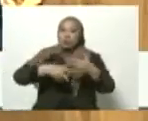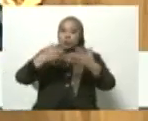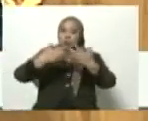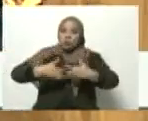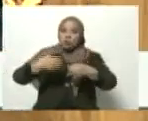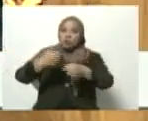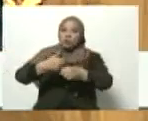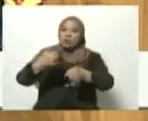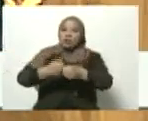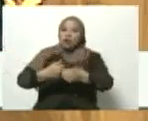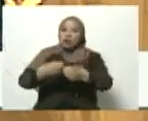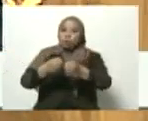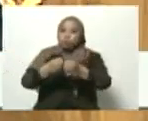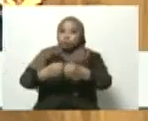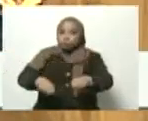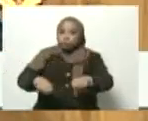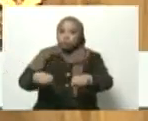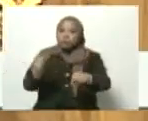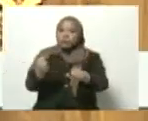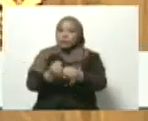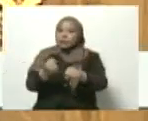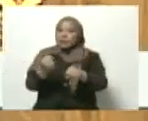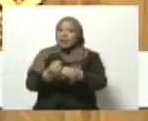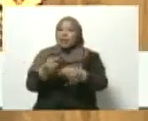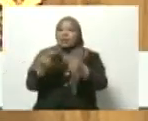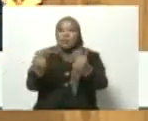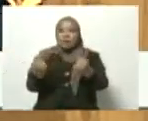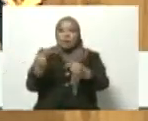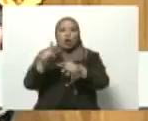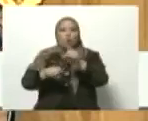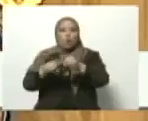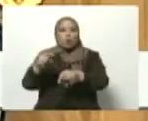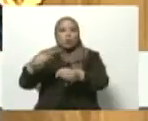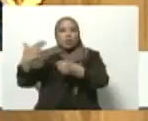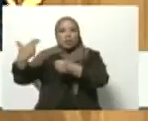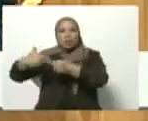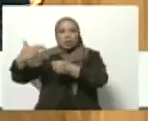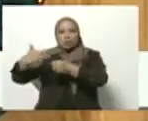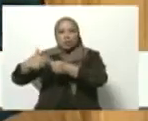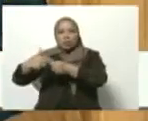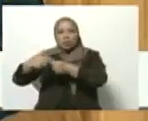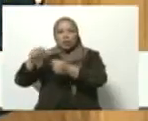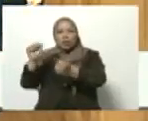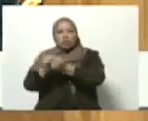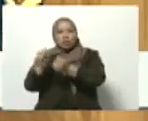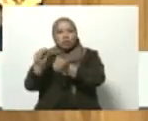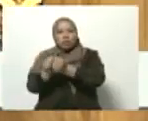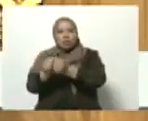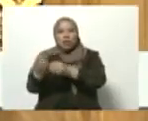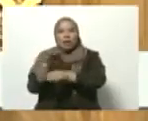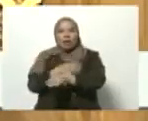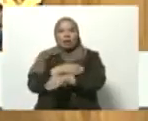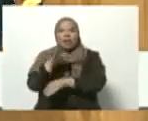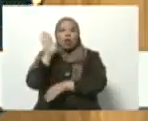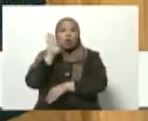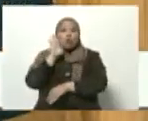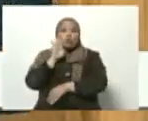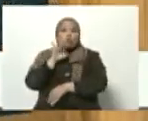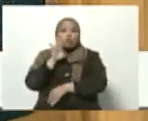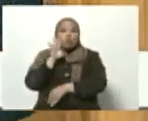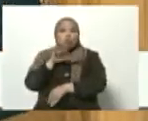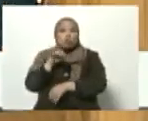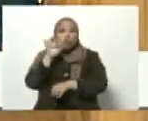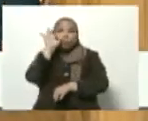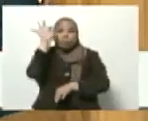a carbón. No están regresando ni siquiera al petróleo, están regresando al carbón, que es aún mucho más contaminante. Lo que digo es